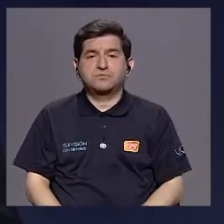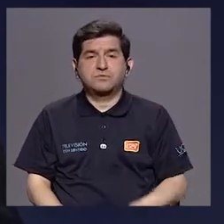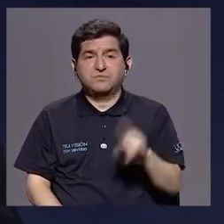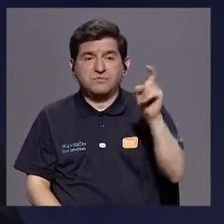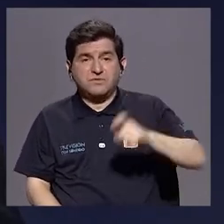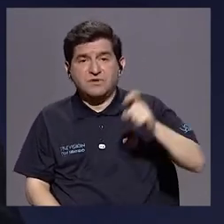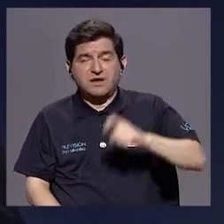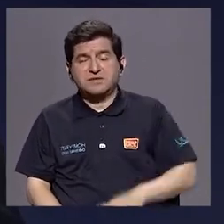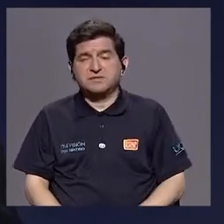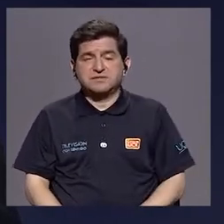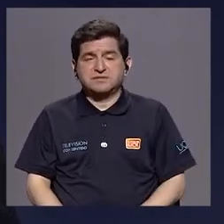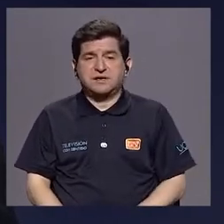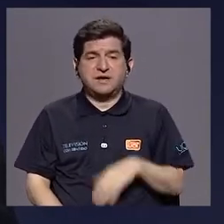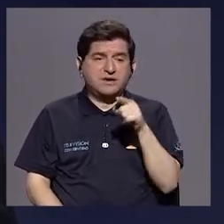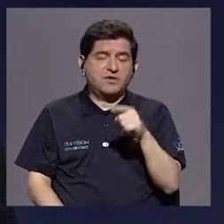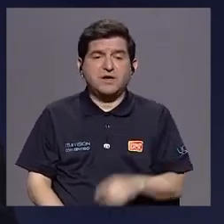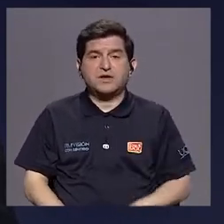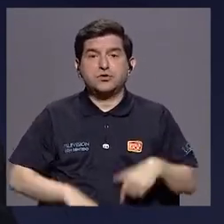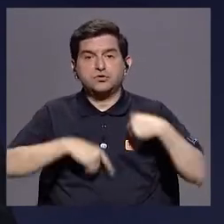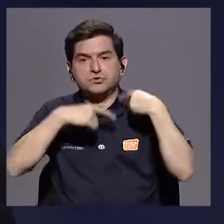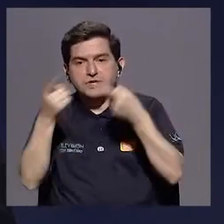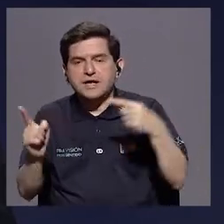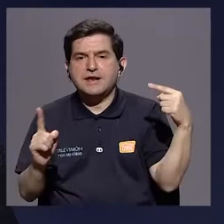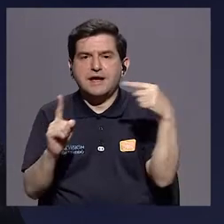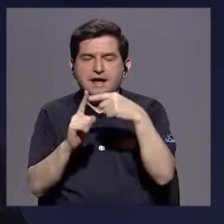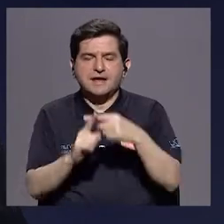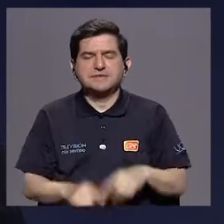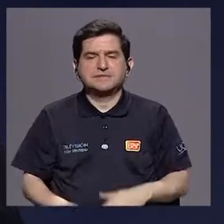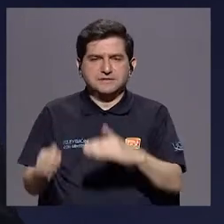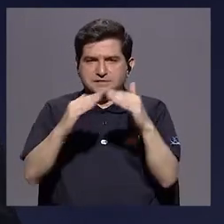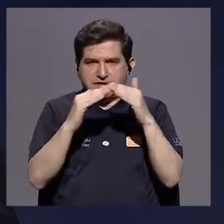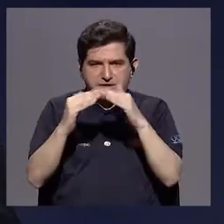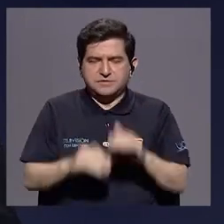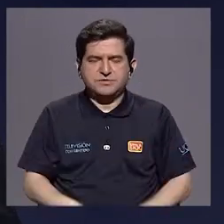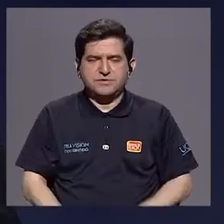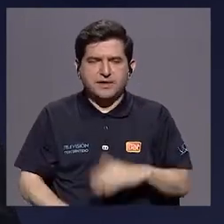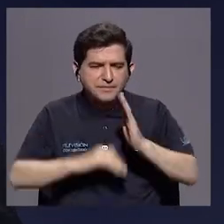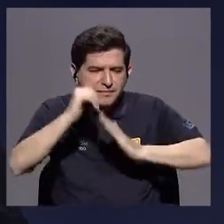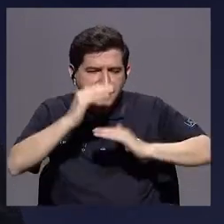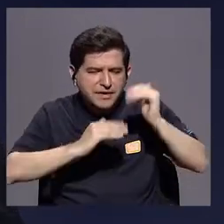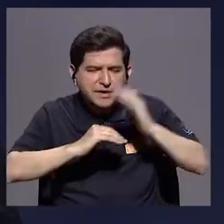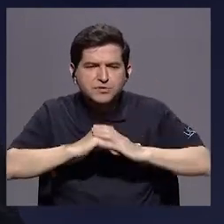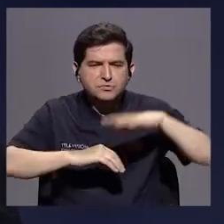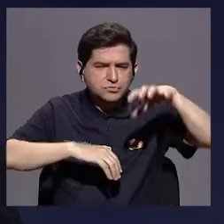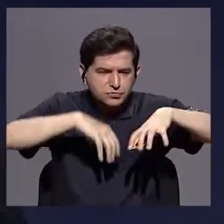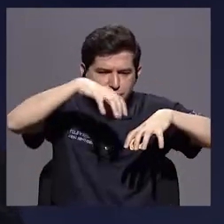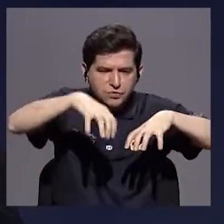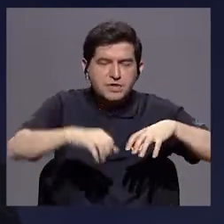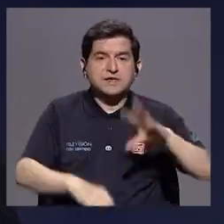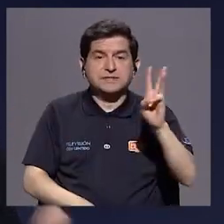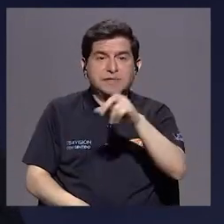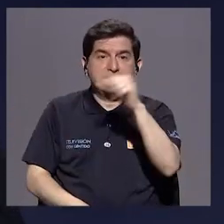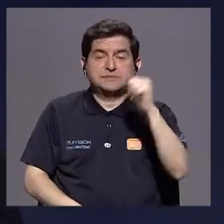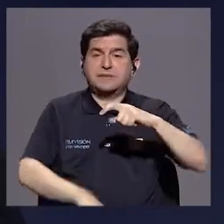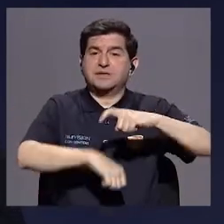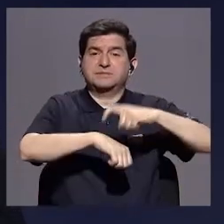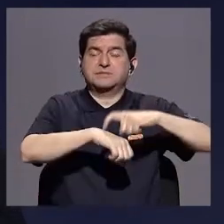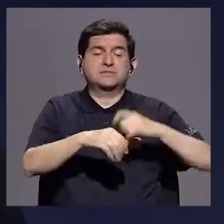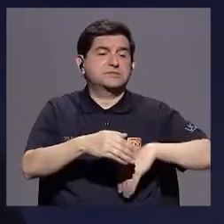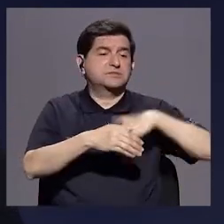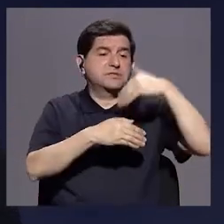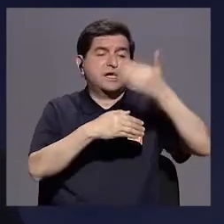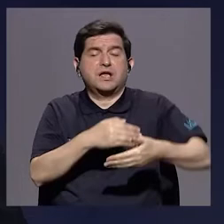que mudar a venecia para poder empezar a construir una instalación que va a durar sólo seis meses y después